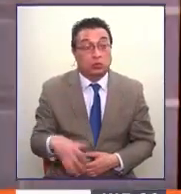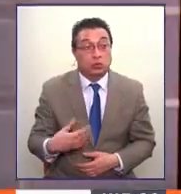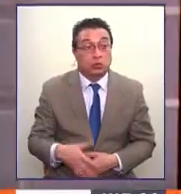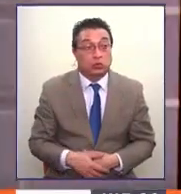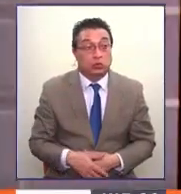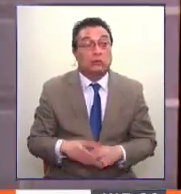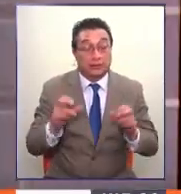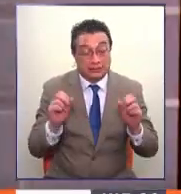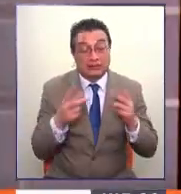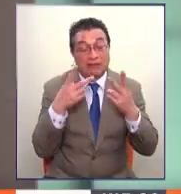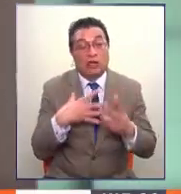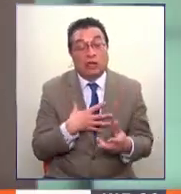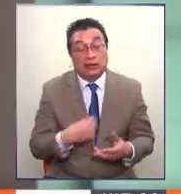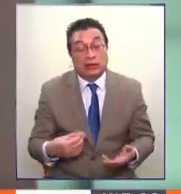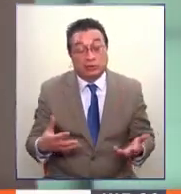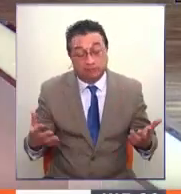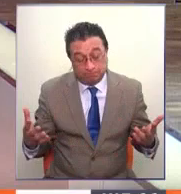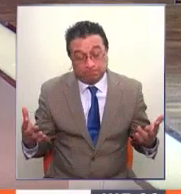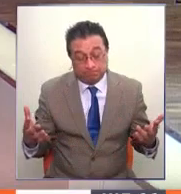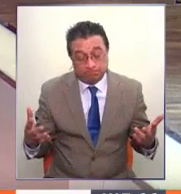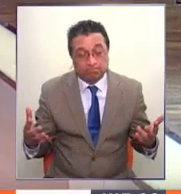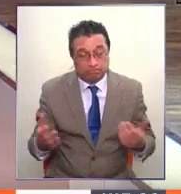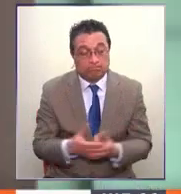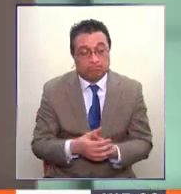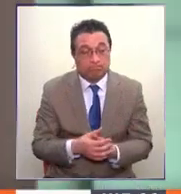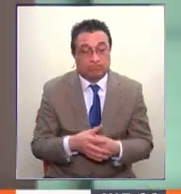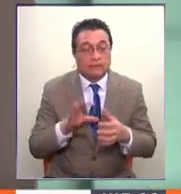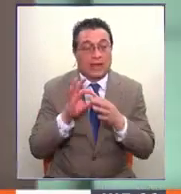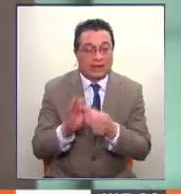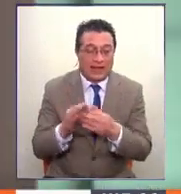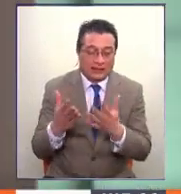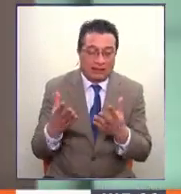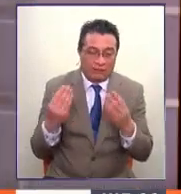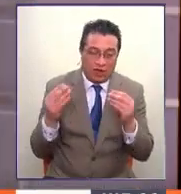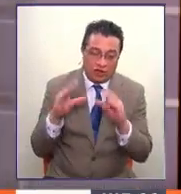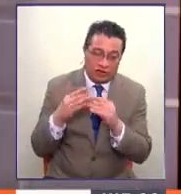Logró salvar a su hijo. Exactamente. Gracias, Natalia. Que estés bien. Muy buenas noches. Buenas noches. Hasta mañana.